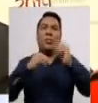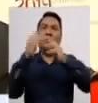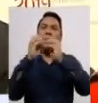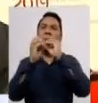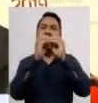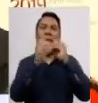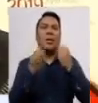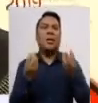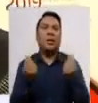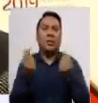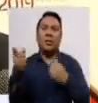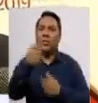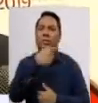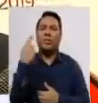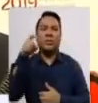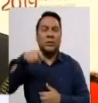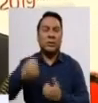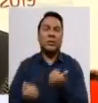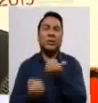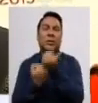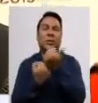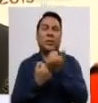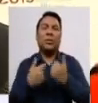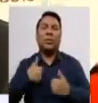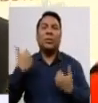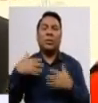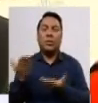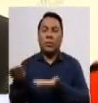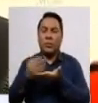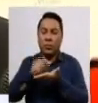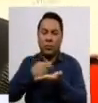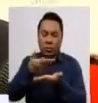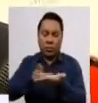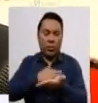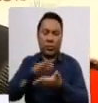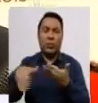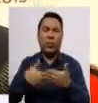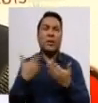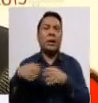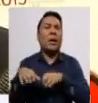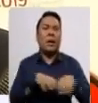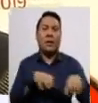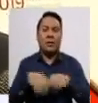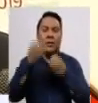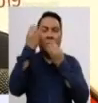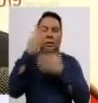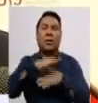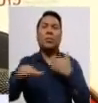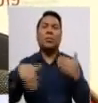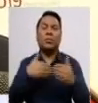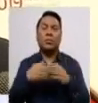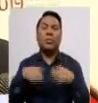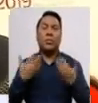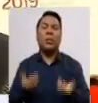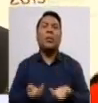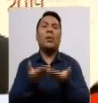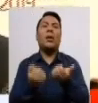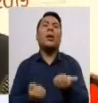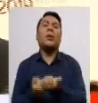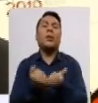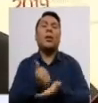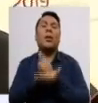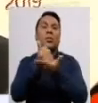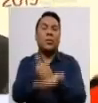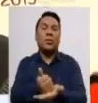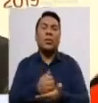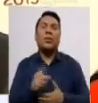yo vería hitos que cumplir y si todos nos alineamos para ayudar a cumplir esos hitos y